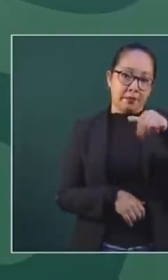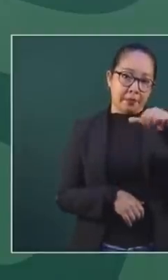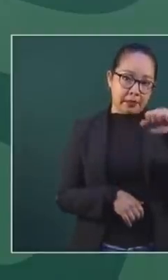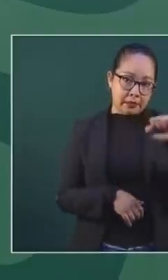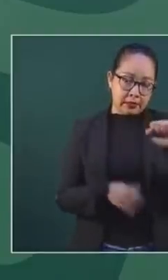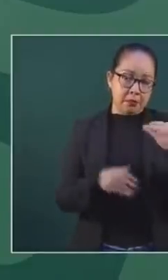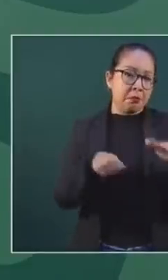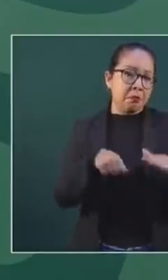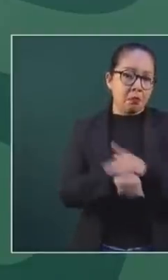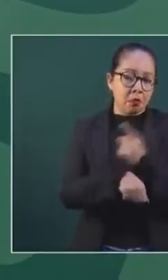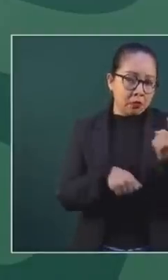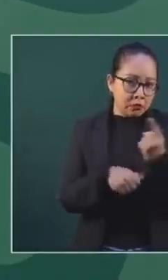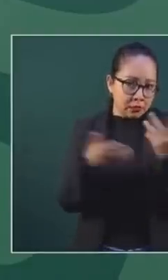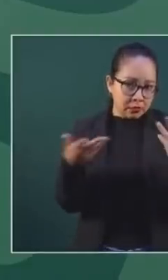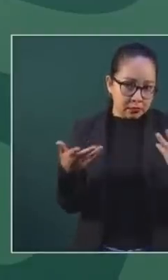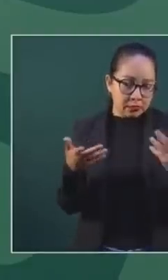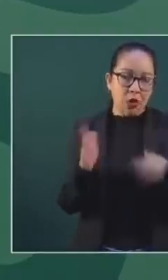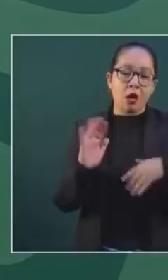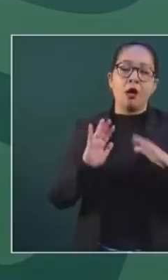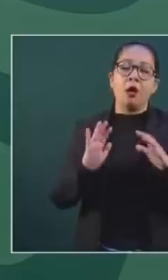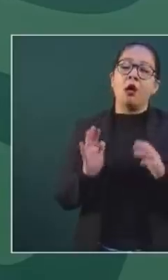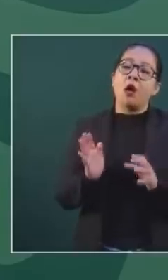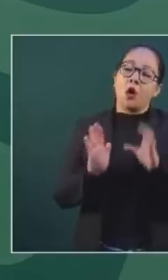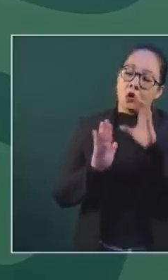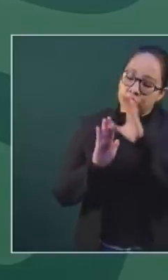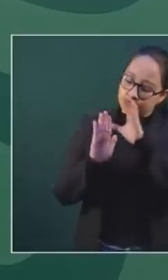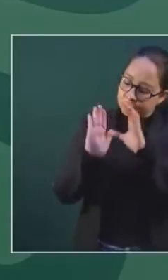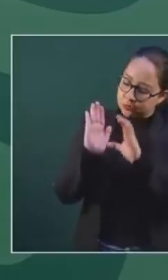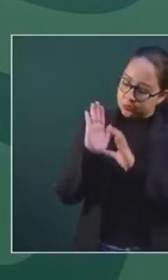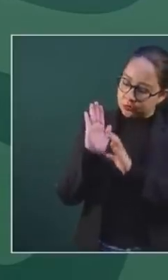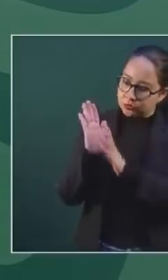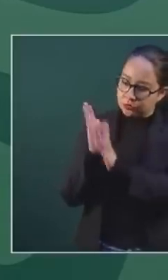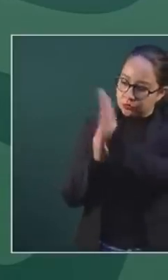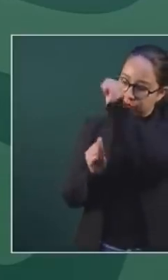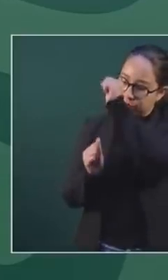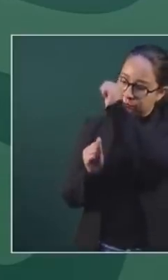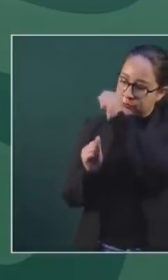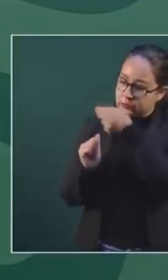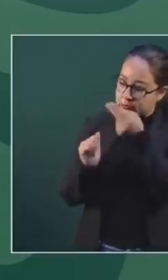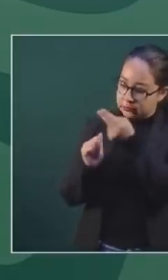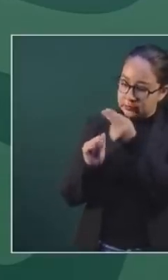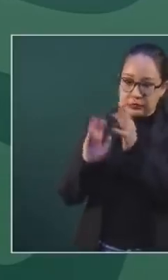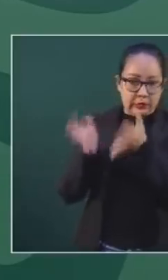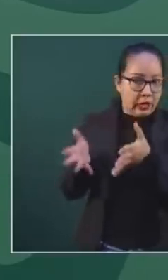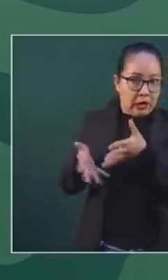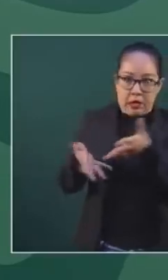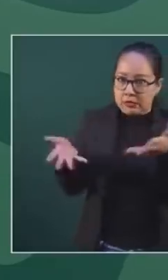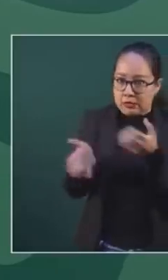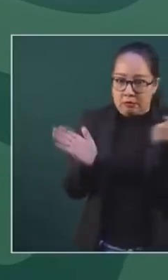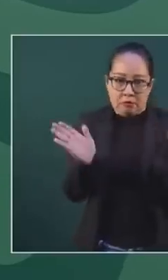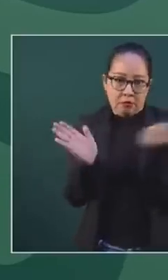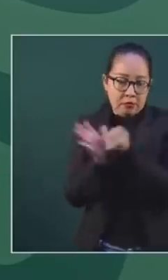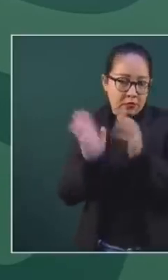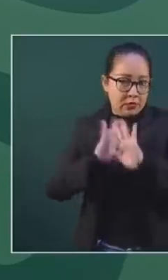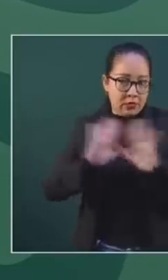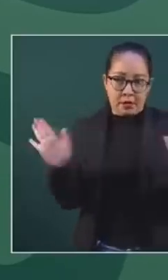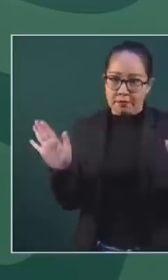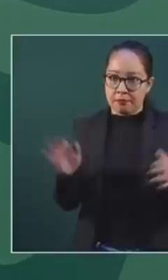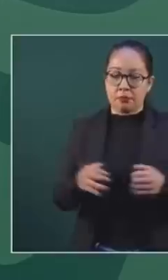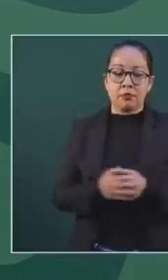están prácticamente a nada de ser presentadas ante las ante